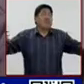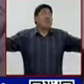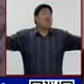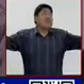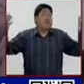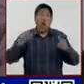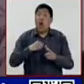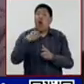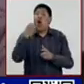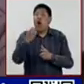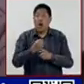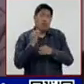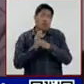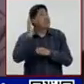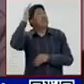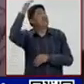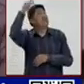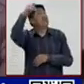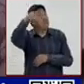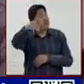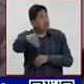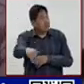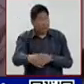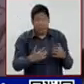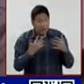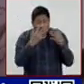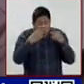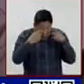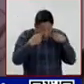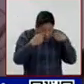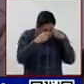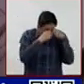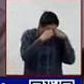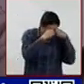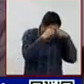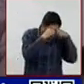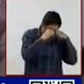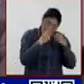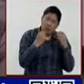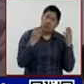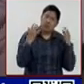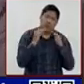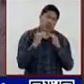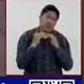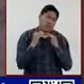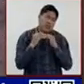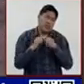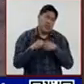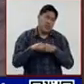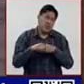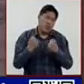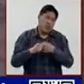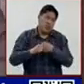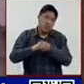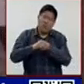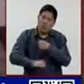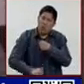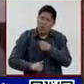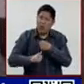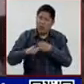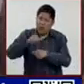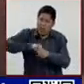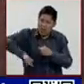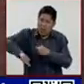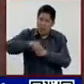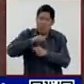En este sentido, muchas viviendas han quedado seriamente dañadas, principalmente las que se encuentran alrededor de este mercado, el cual